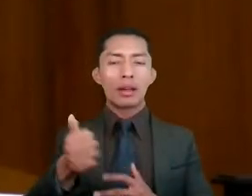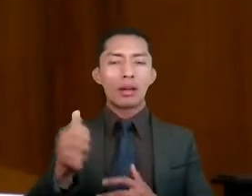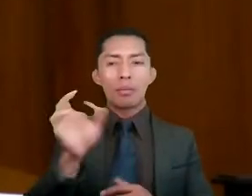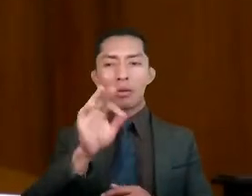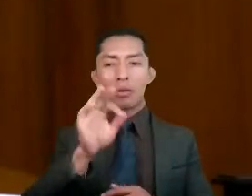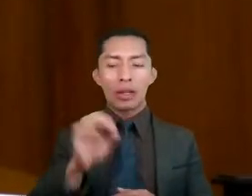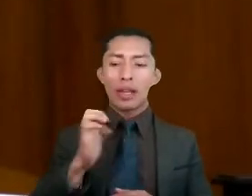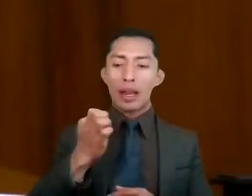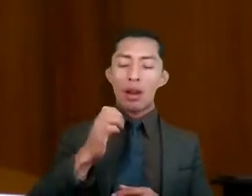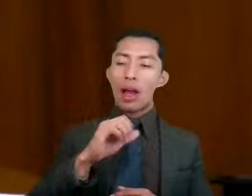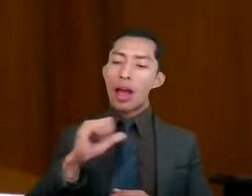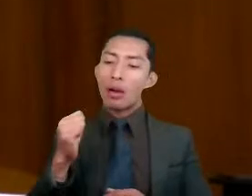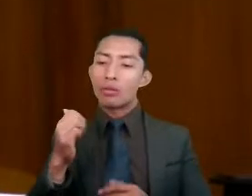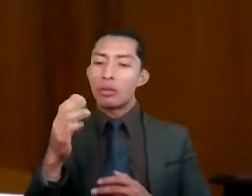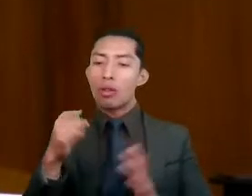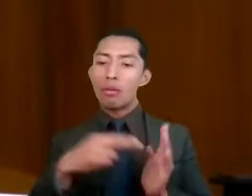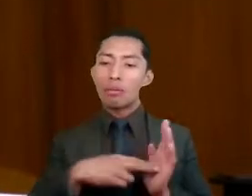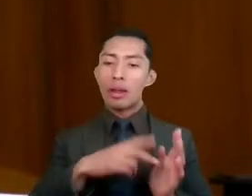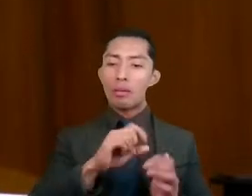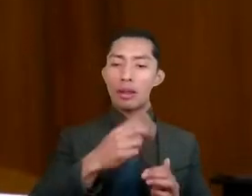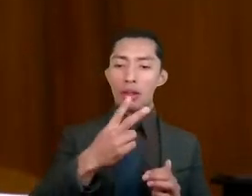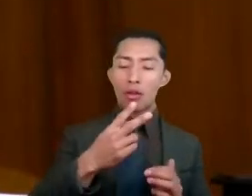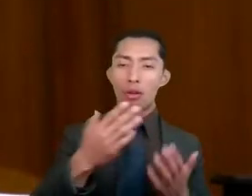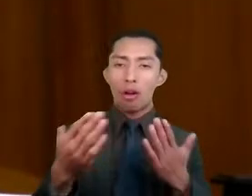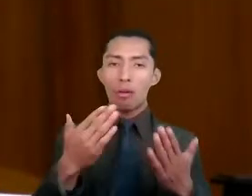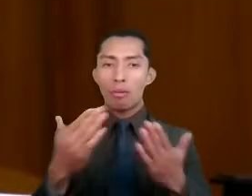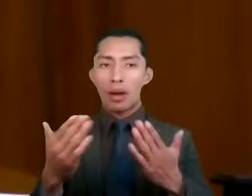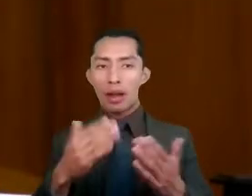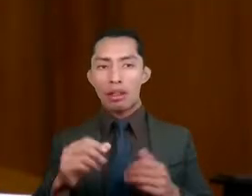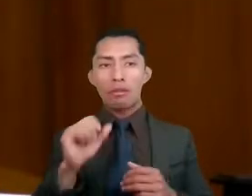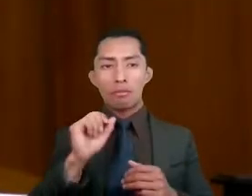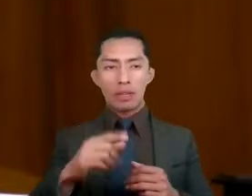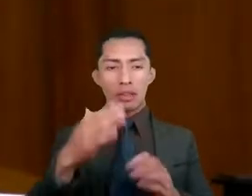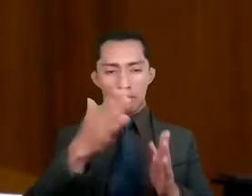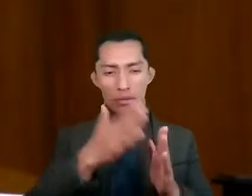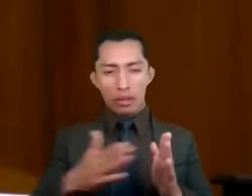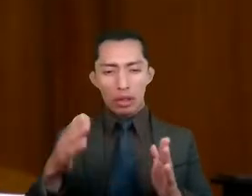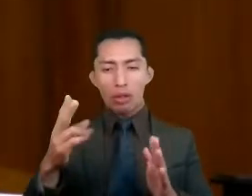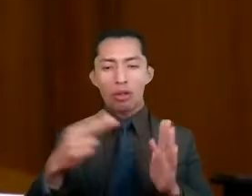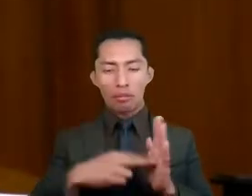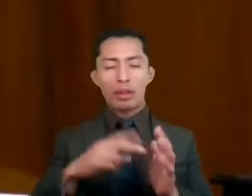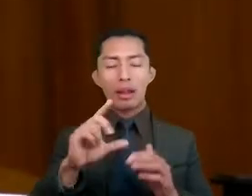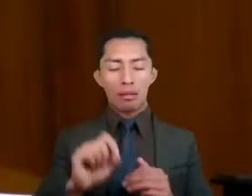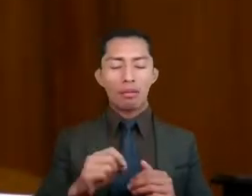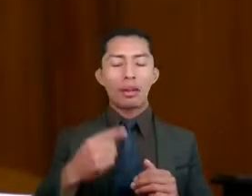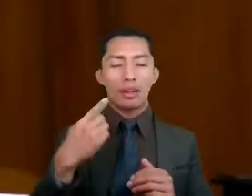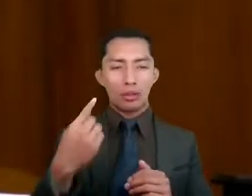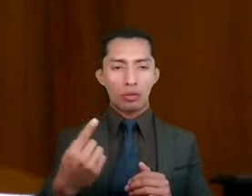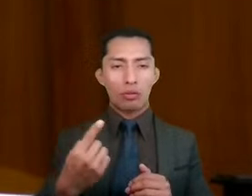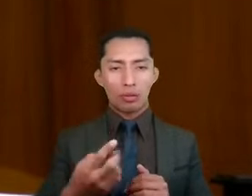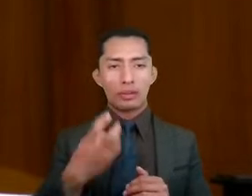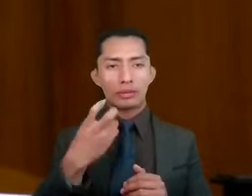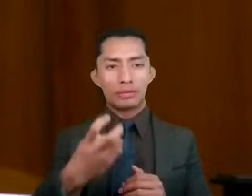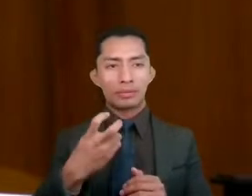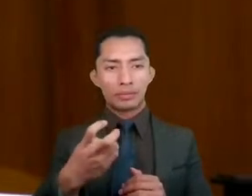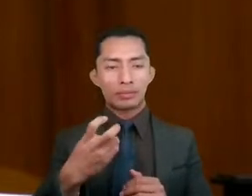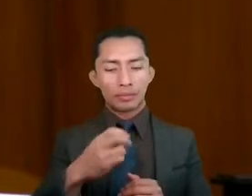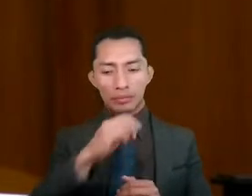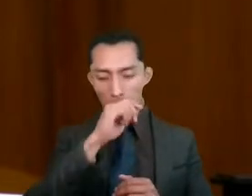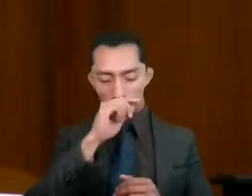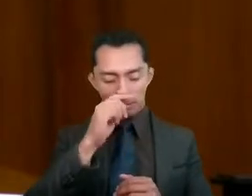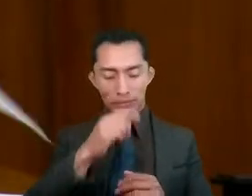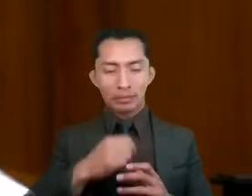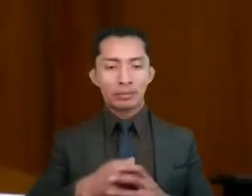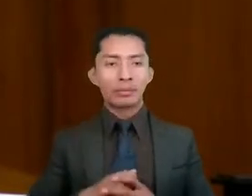enero a agosto de 2022 comparado con el mismo periodo del 2021. Es indiscutible, diputada